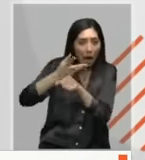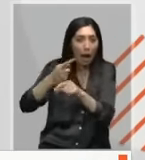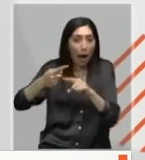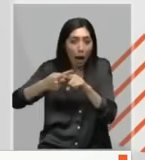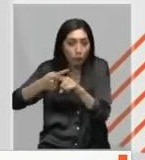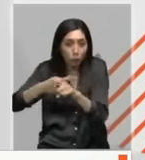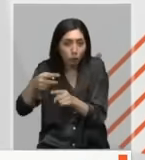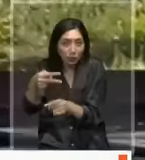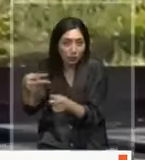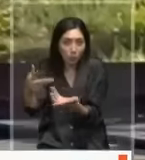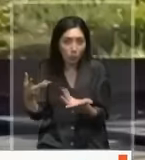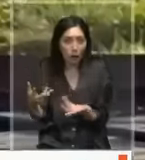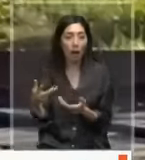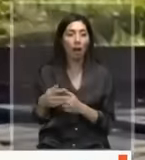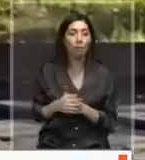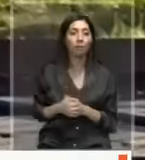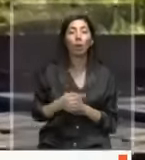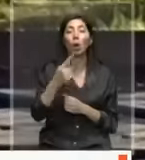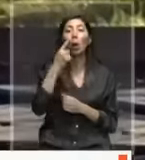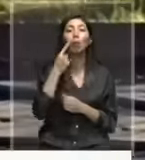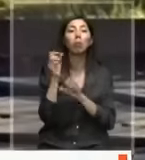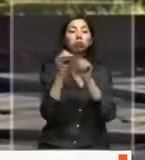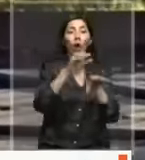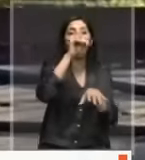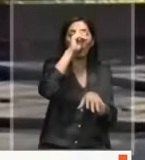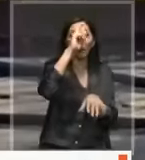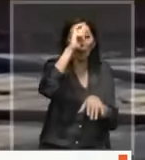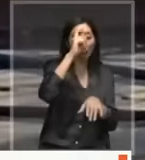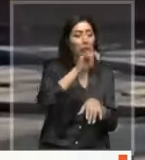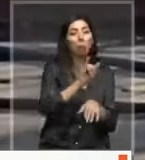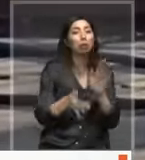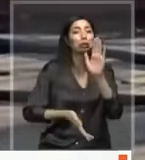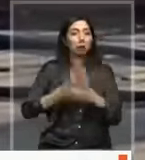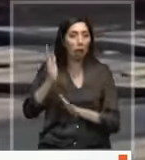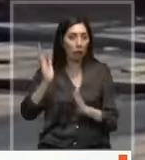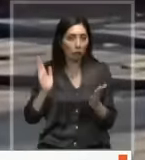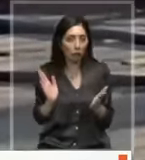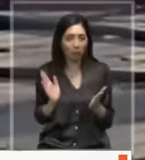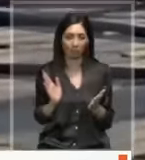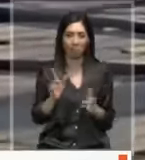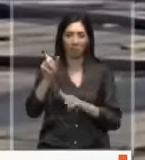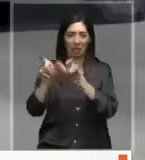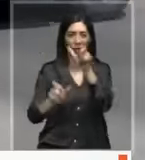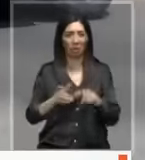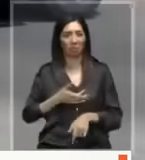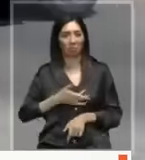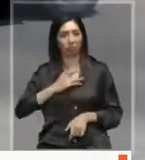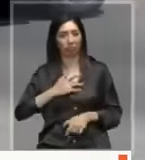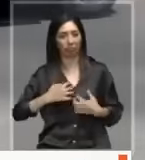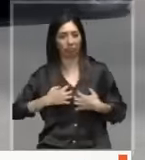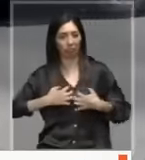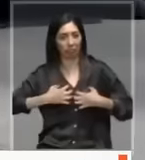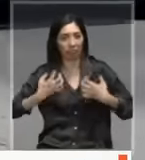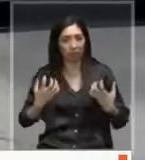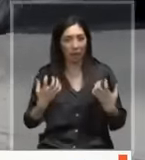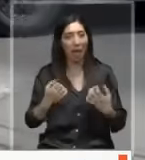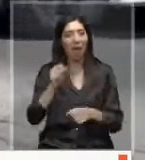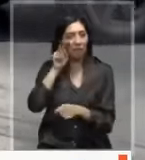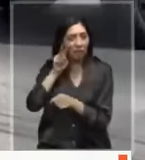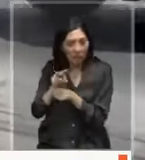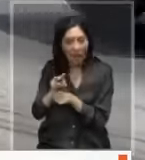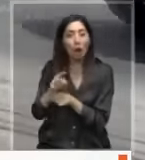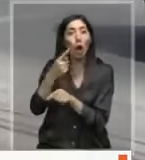fue atendido de sus lesiones en el hospital y se fue. Una situación que indignó a los vecinos, que vieron cómo el hombre que